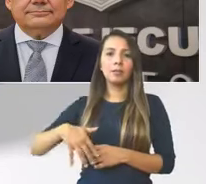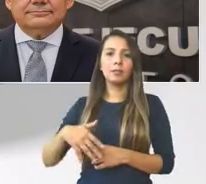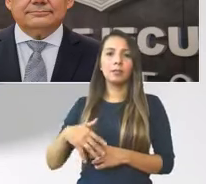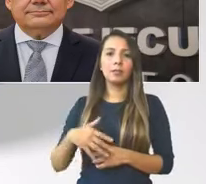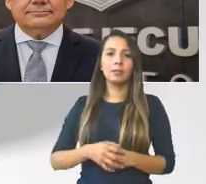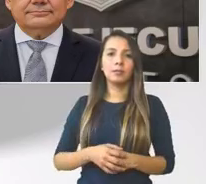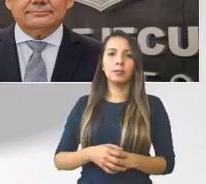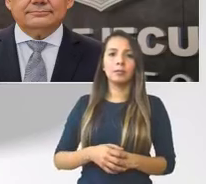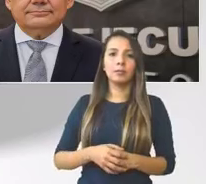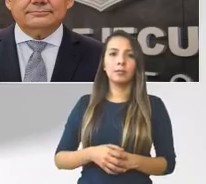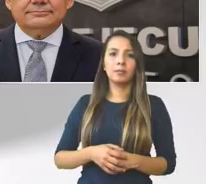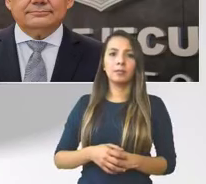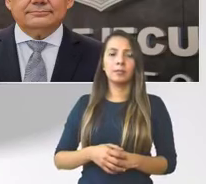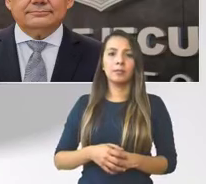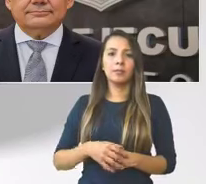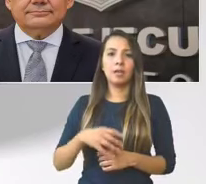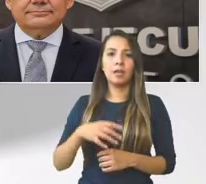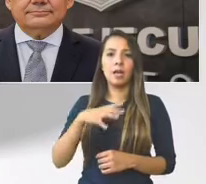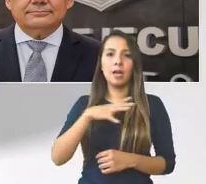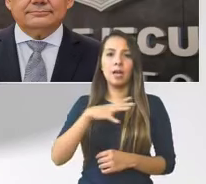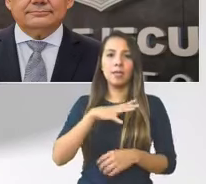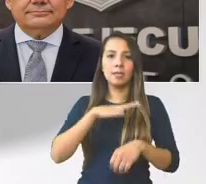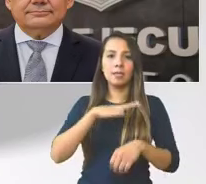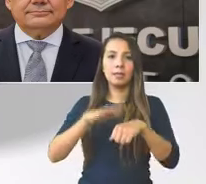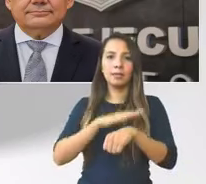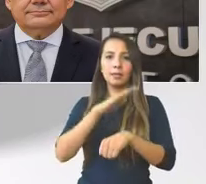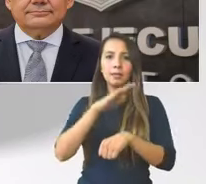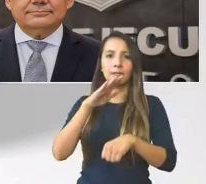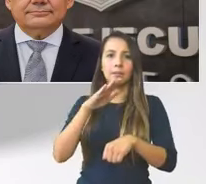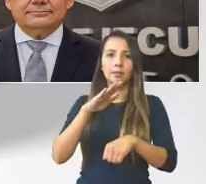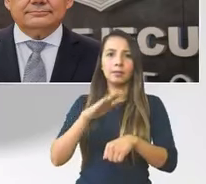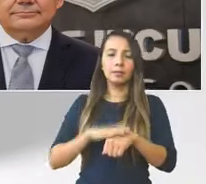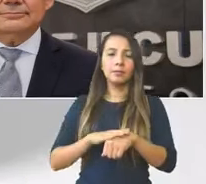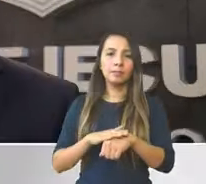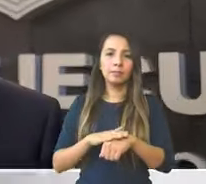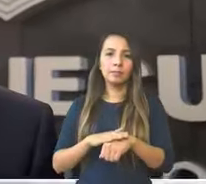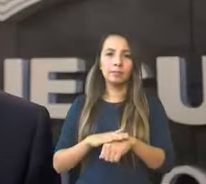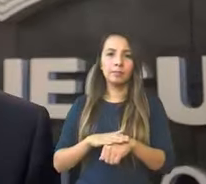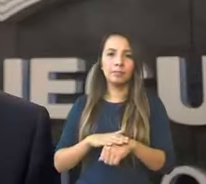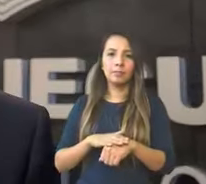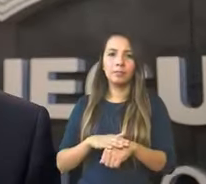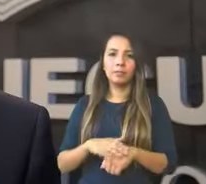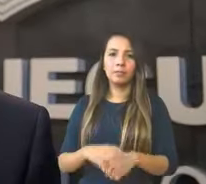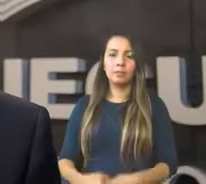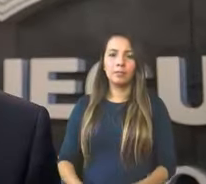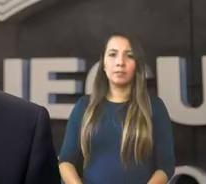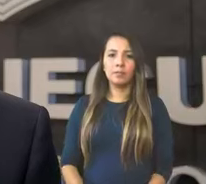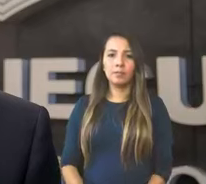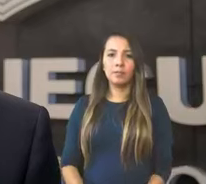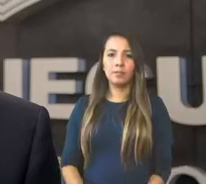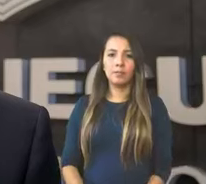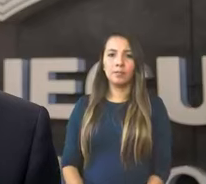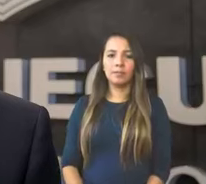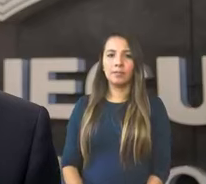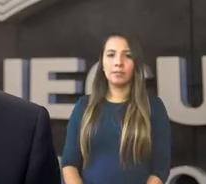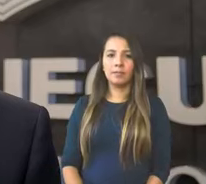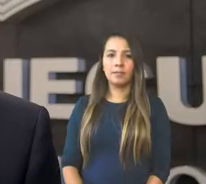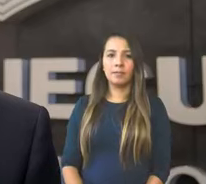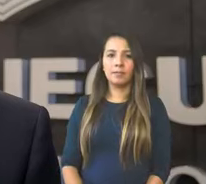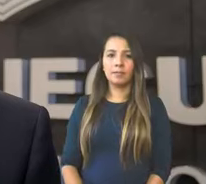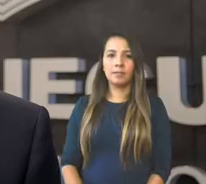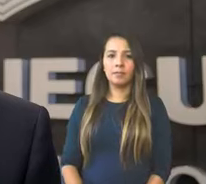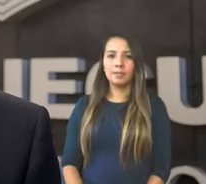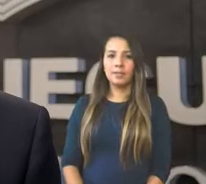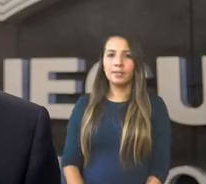calificadoras emiten opinión sobre la capacidad financiera de las entidades públicas. En este caso concreto, en Baja